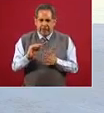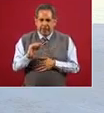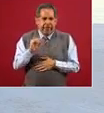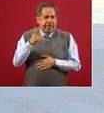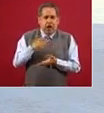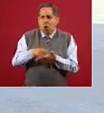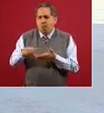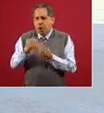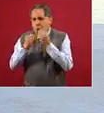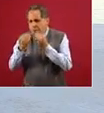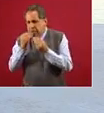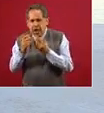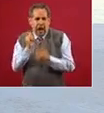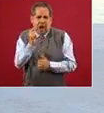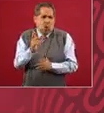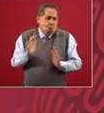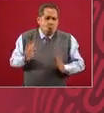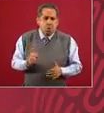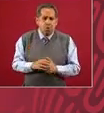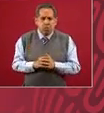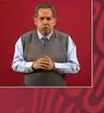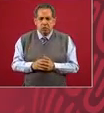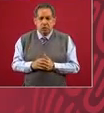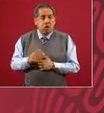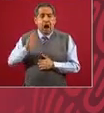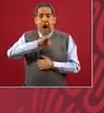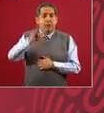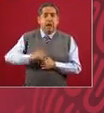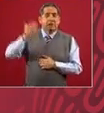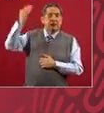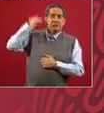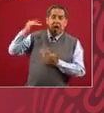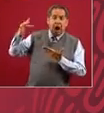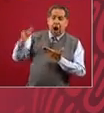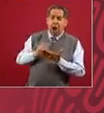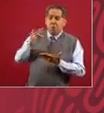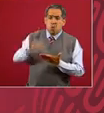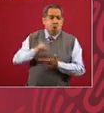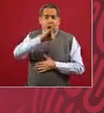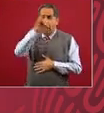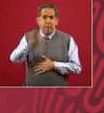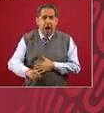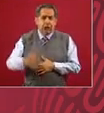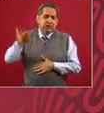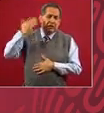comprar comida y así. Nunca tuve un apoyo yo en los antiguos gobiernos